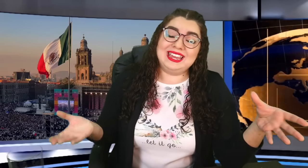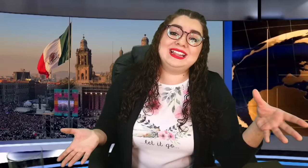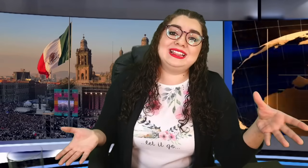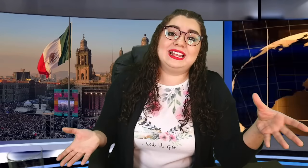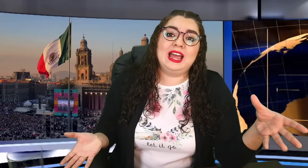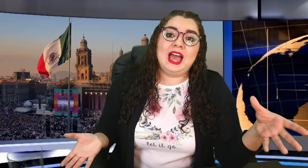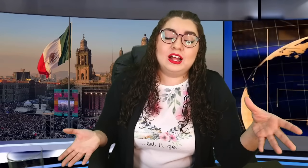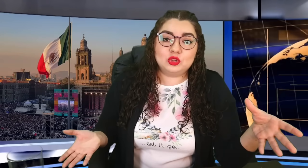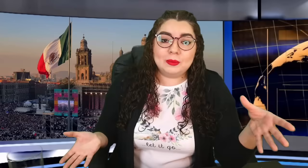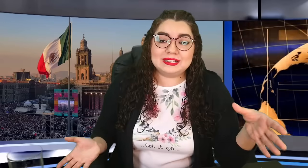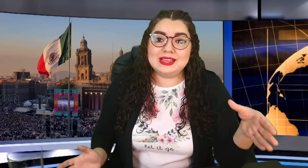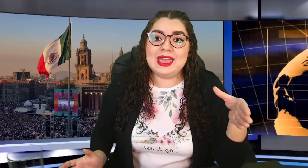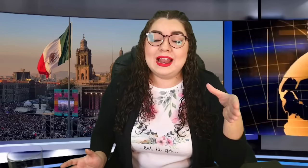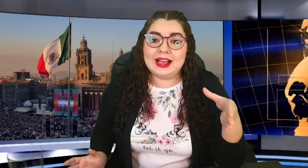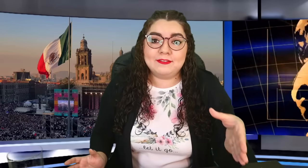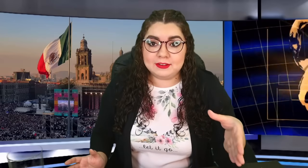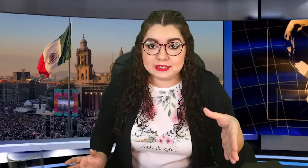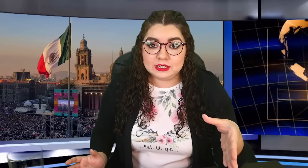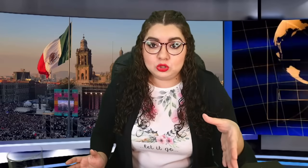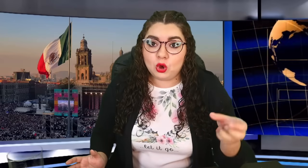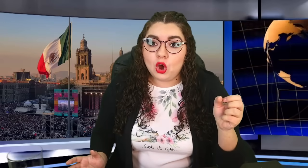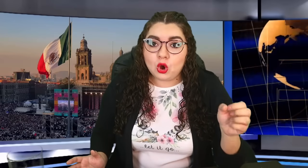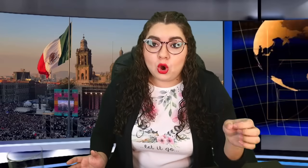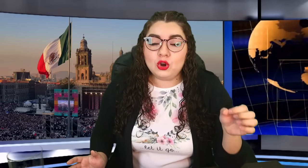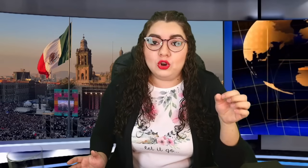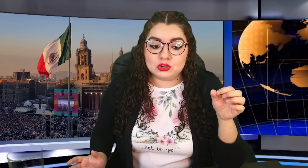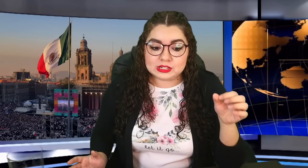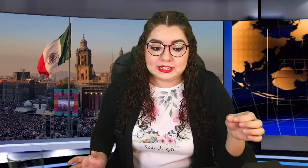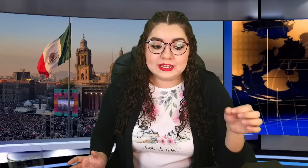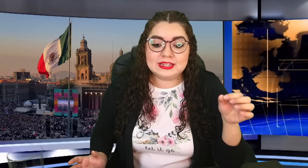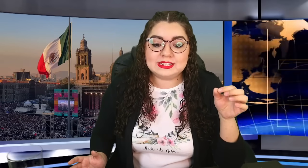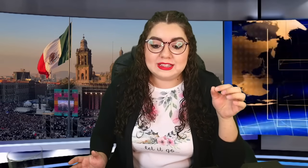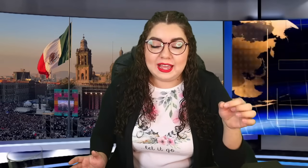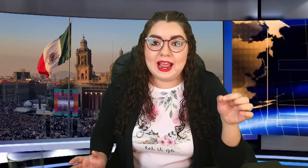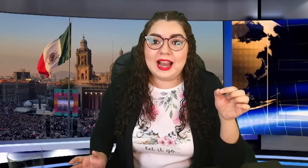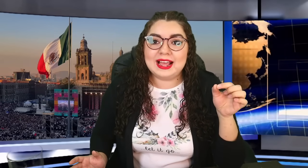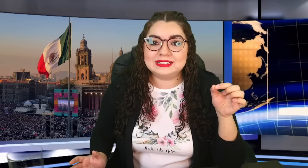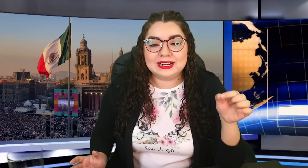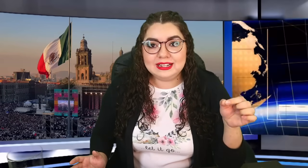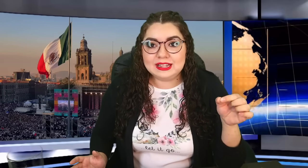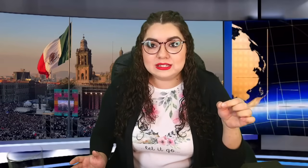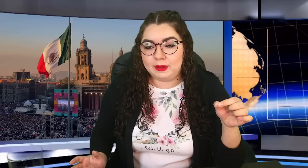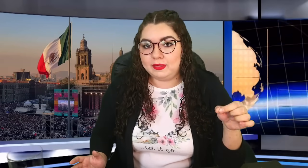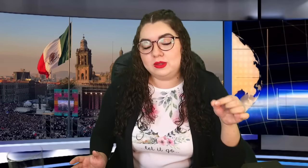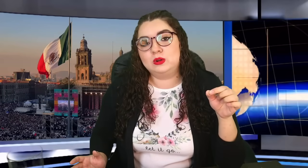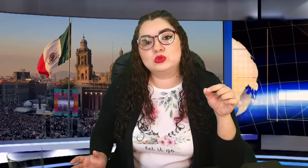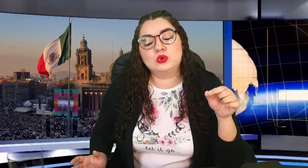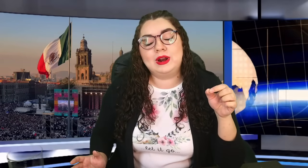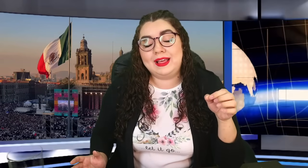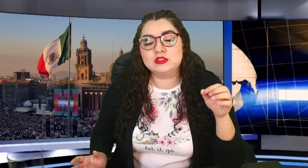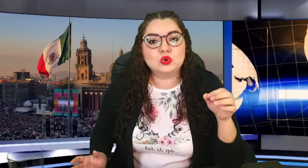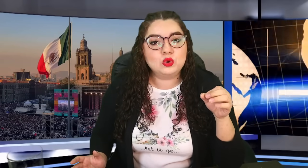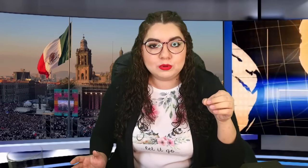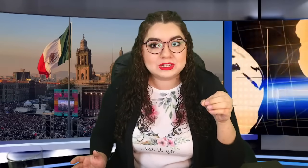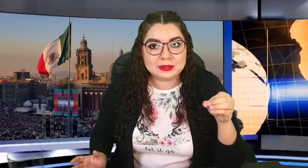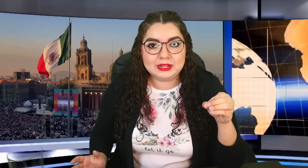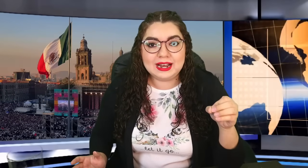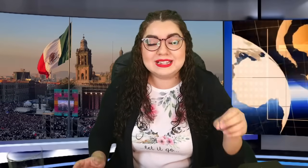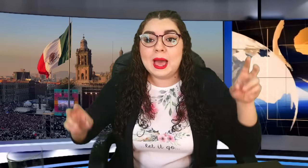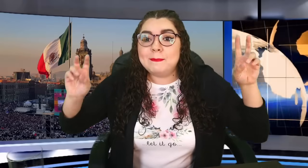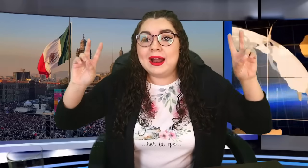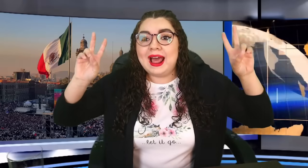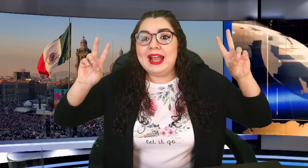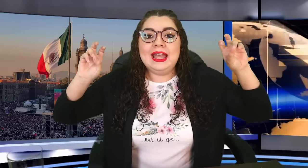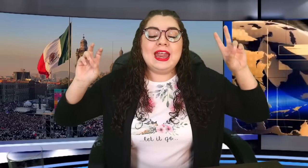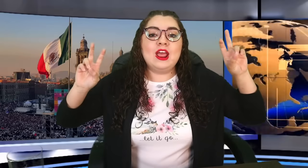se sienten a tomarse el cafecito con los líderes de las grandes bandas, de los grandes grupos